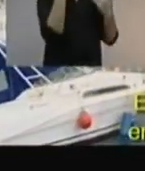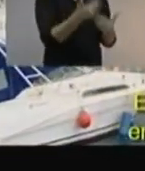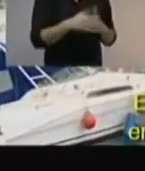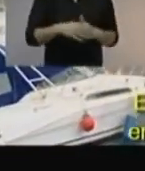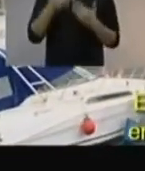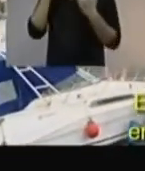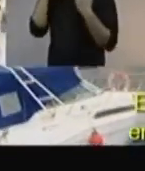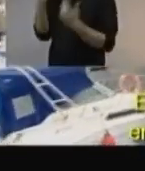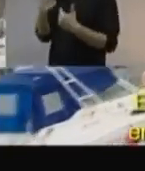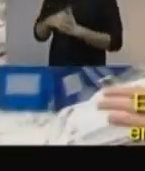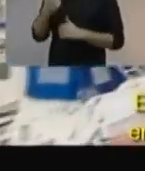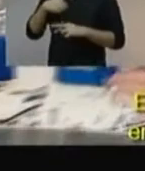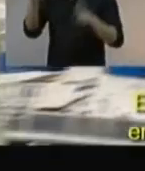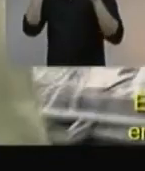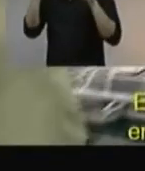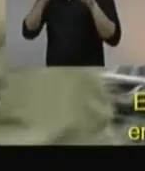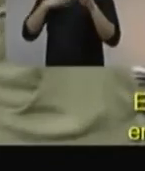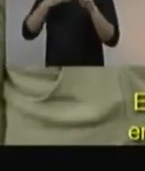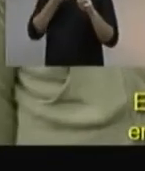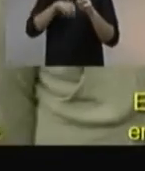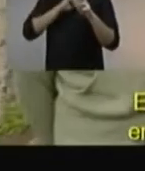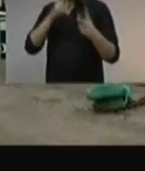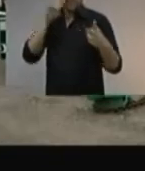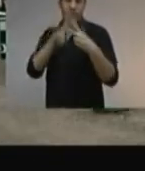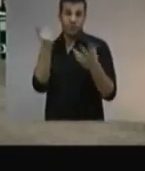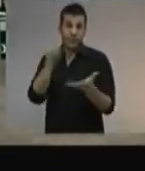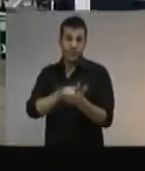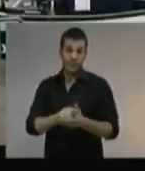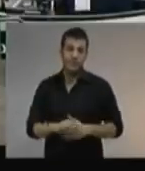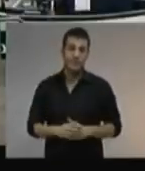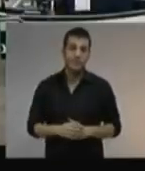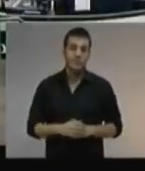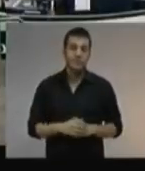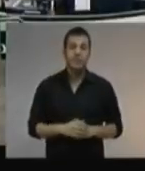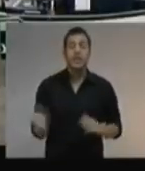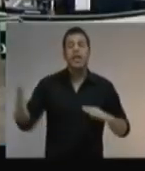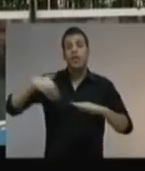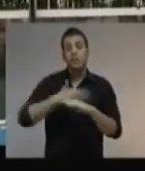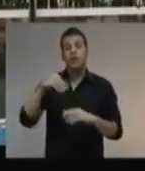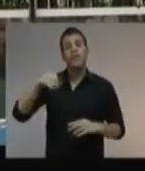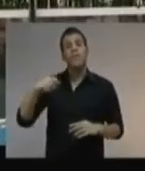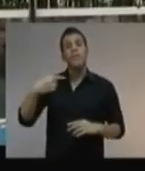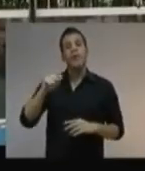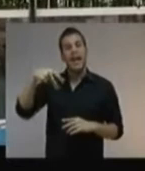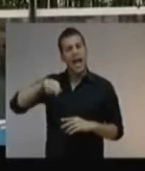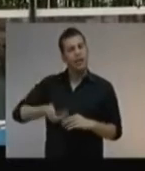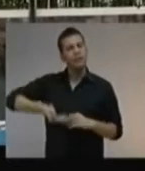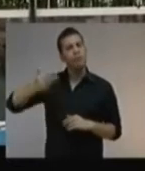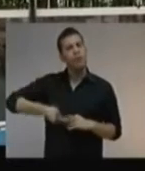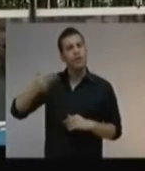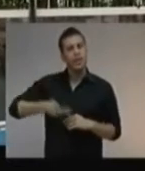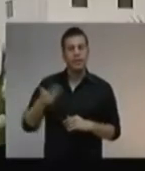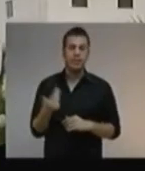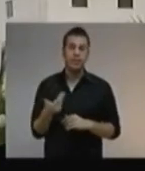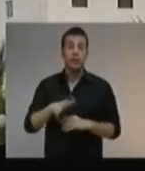Okay. I hope you have a good time here in Spain. Okay, thank you. El puerto de Mogán tiene una gran importancia histórica